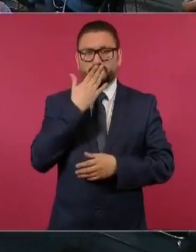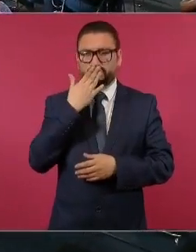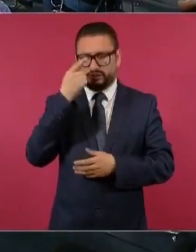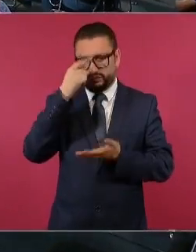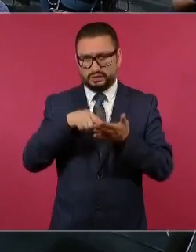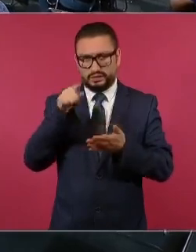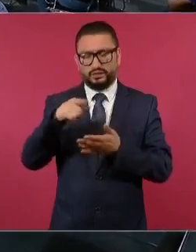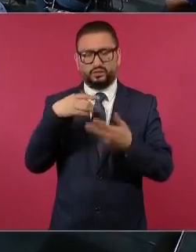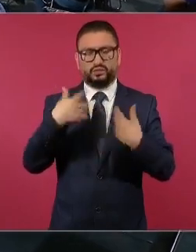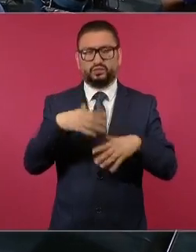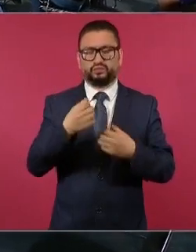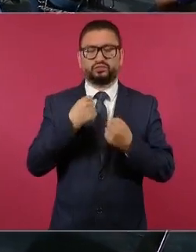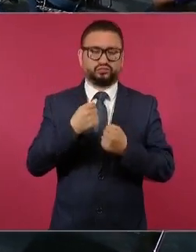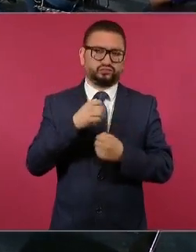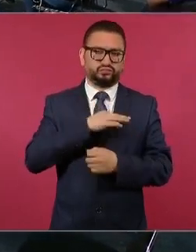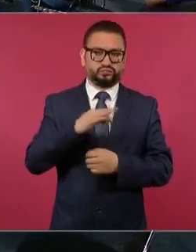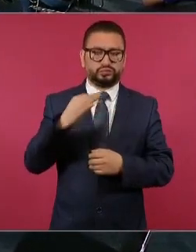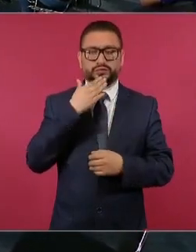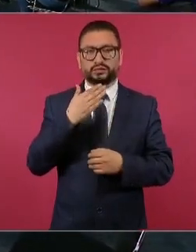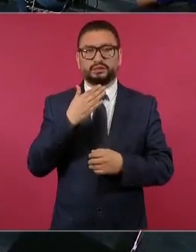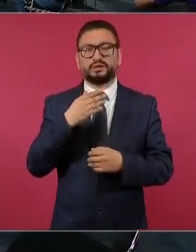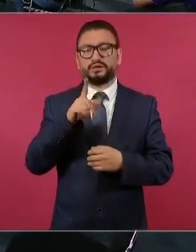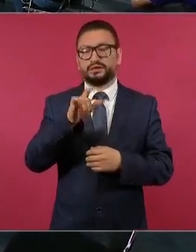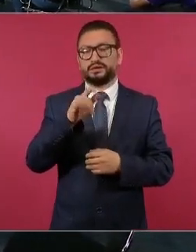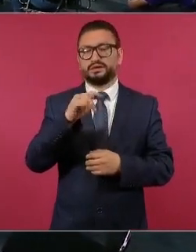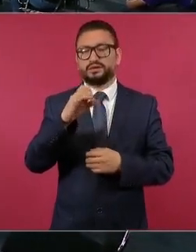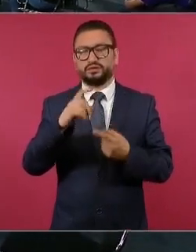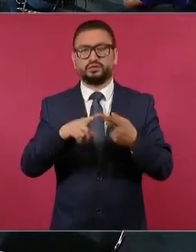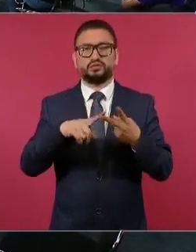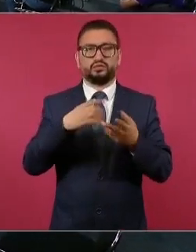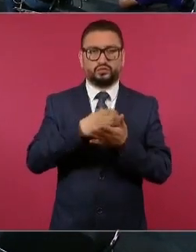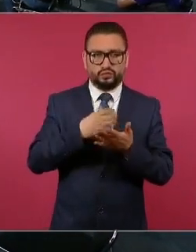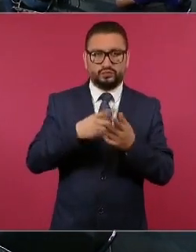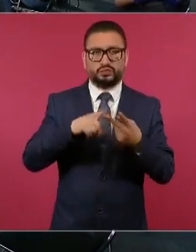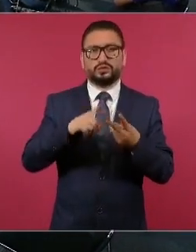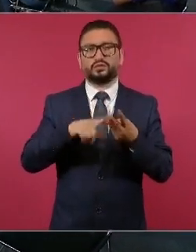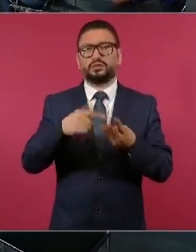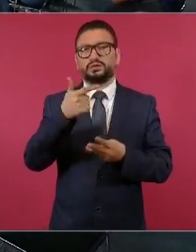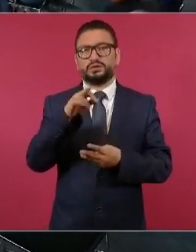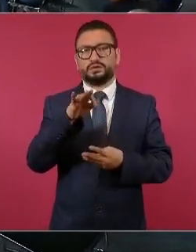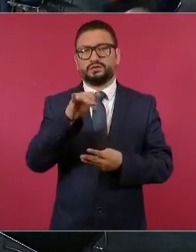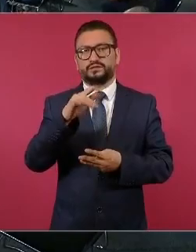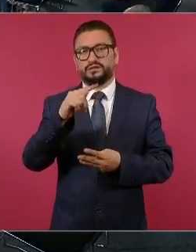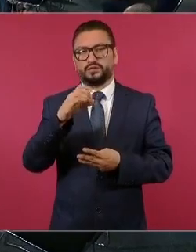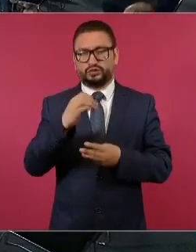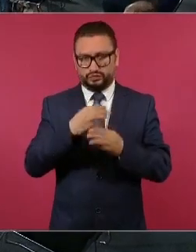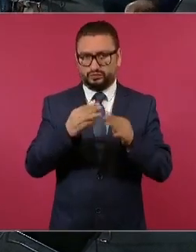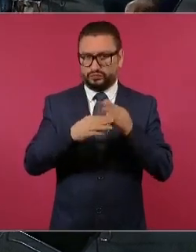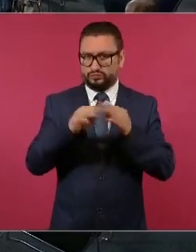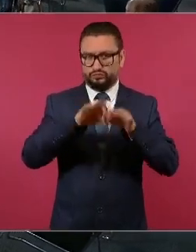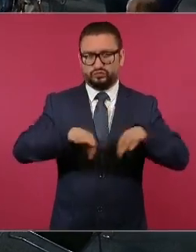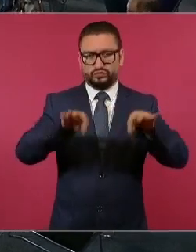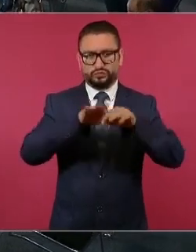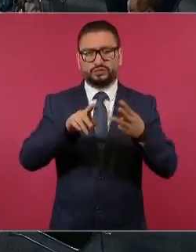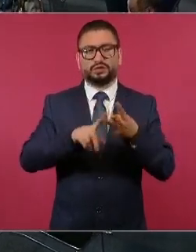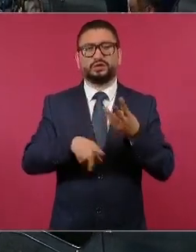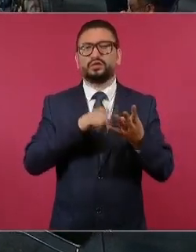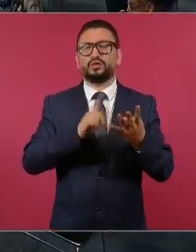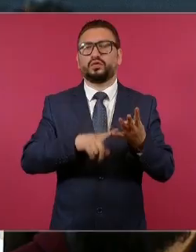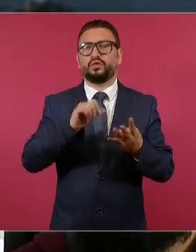herramientas con mucho potencial. Usted decía que tenemos litio, que tenemos cobre, también tenemos grafito, que es otro elemento fundamental,